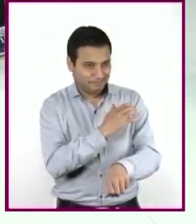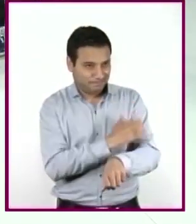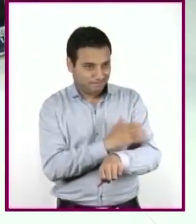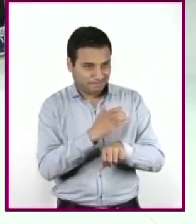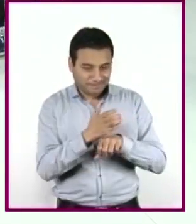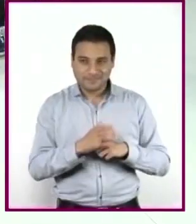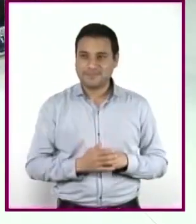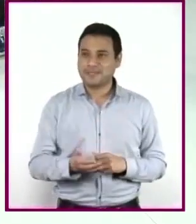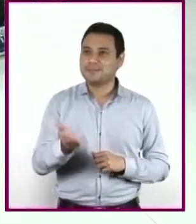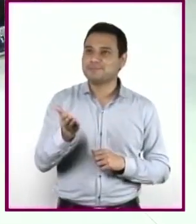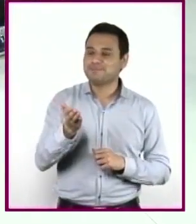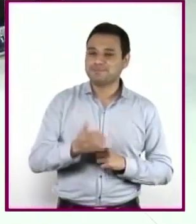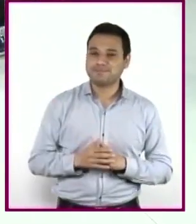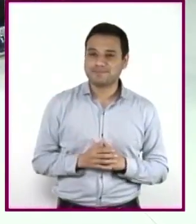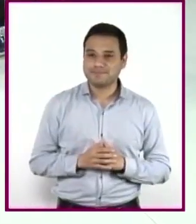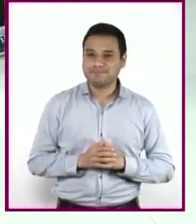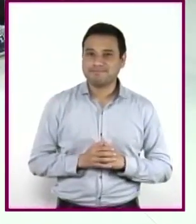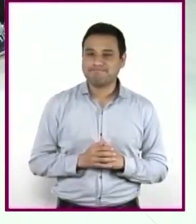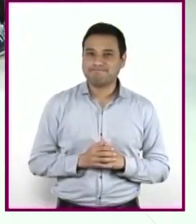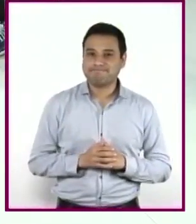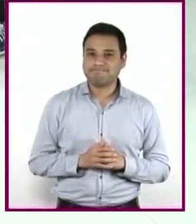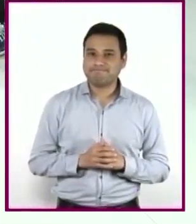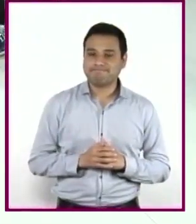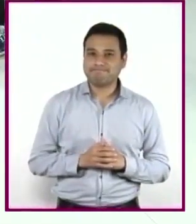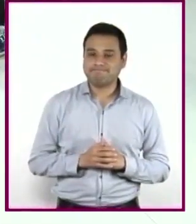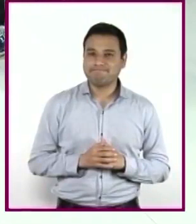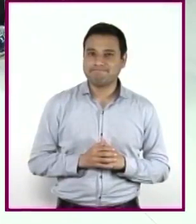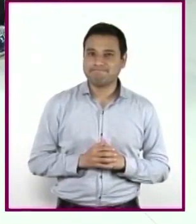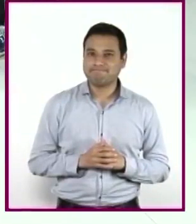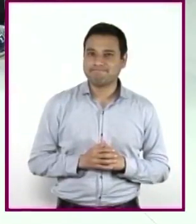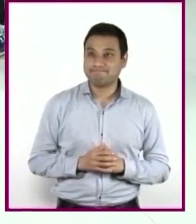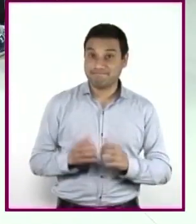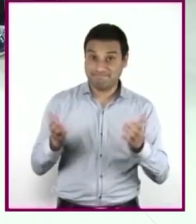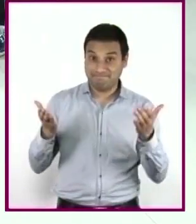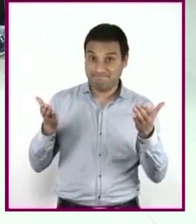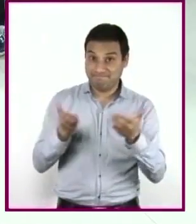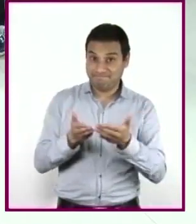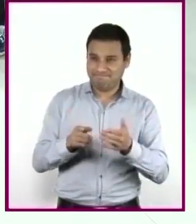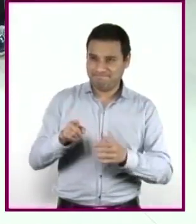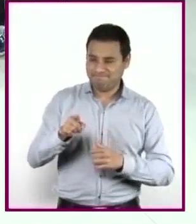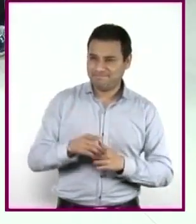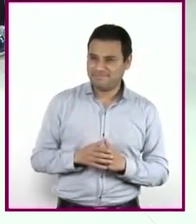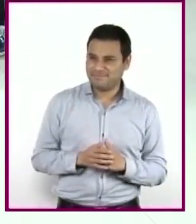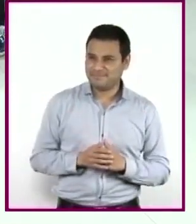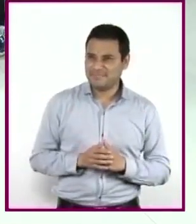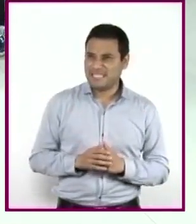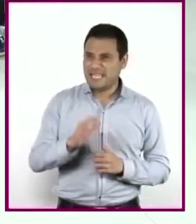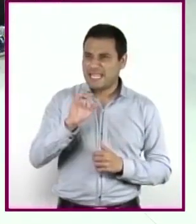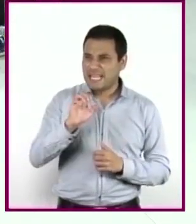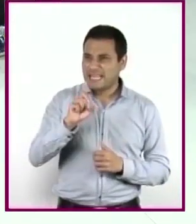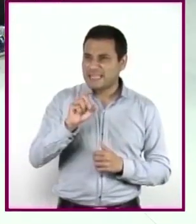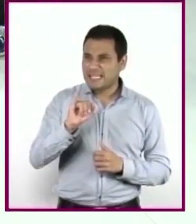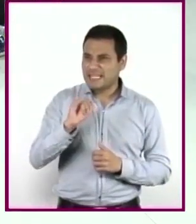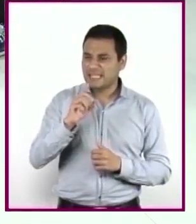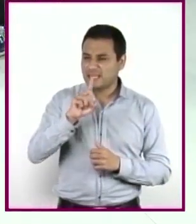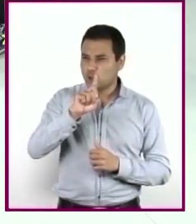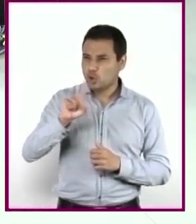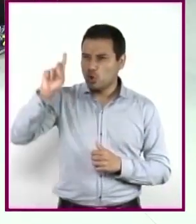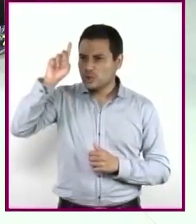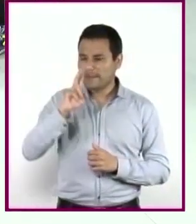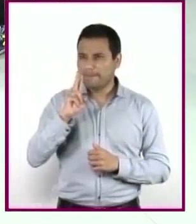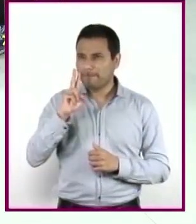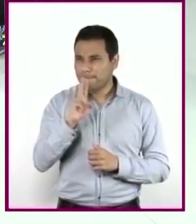bienvenida, gracias por acompañarnos, Kia. Sí. Y de este lado, Edaí. Edaí es dios del viento en